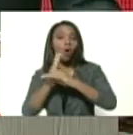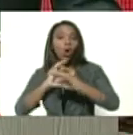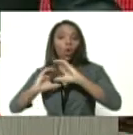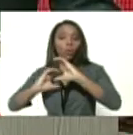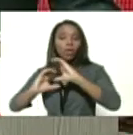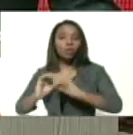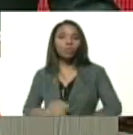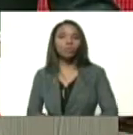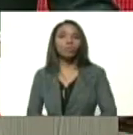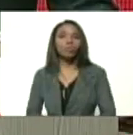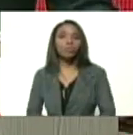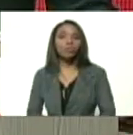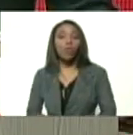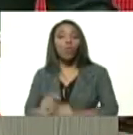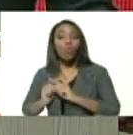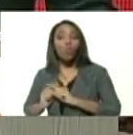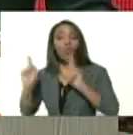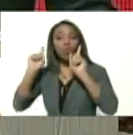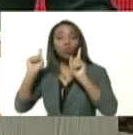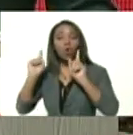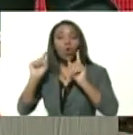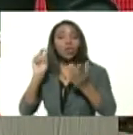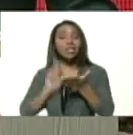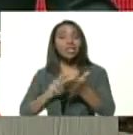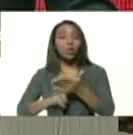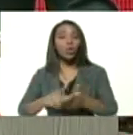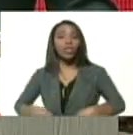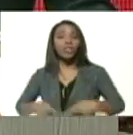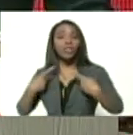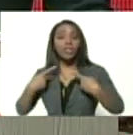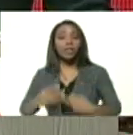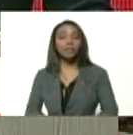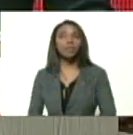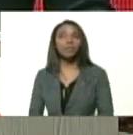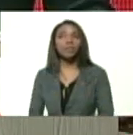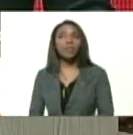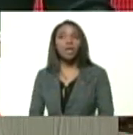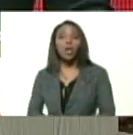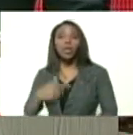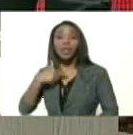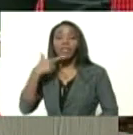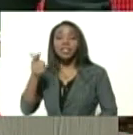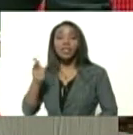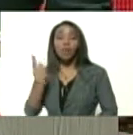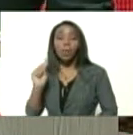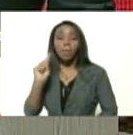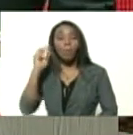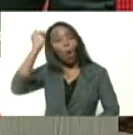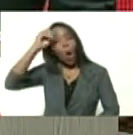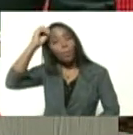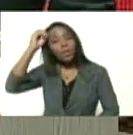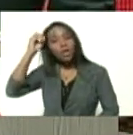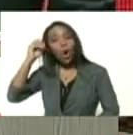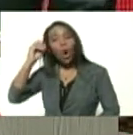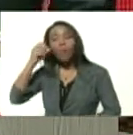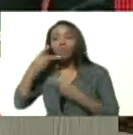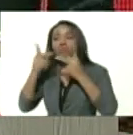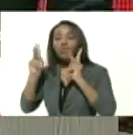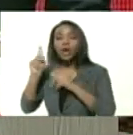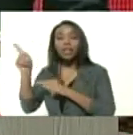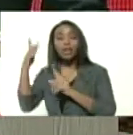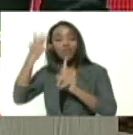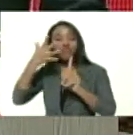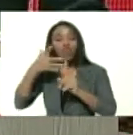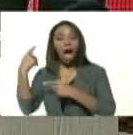comunicación. Otro seguro de vida, otra fe de vida. Lo que le estaba diciendo a la opinión pública, mi asesor norteamericano